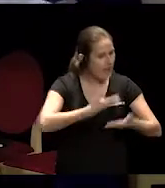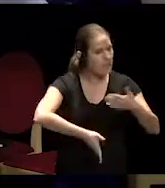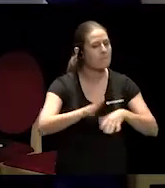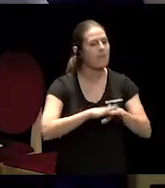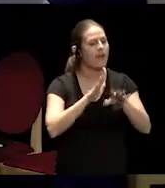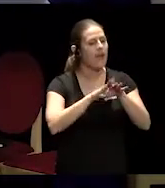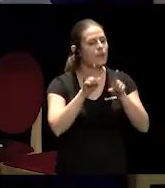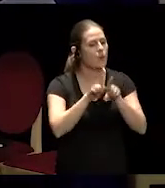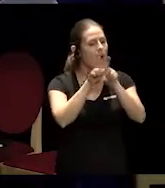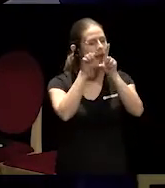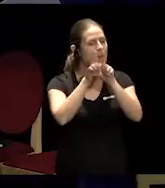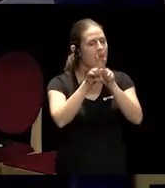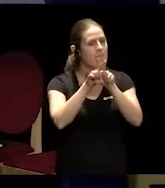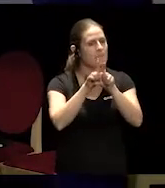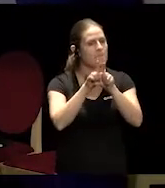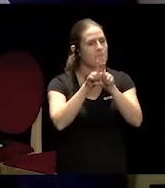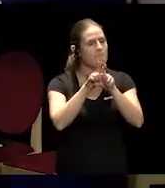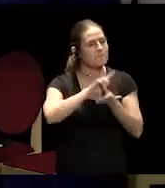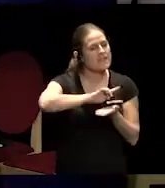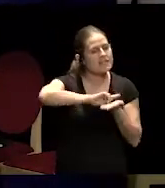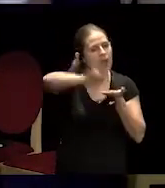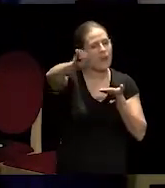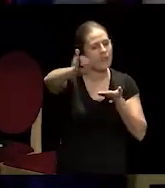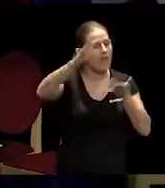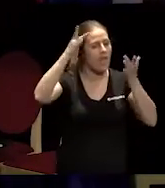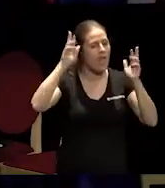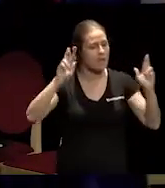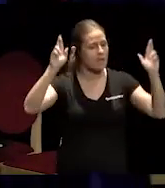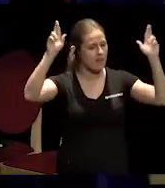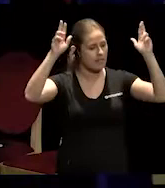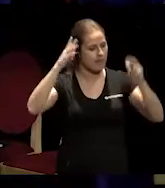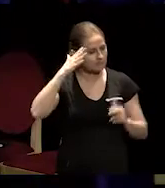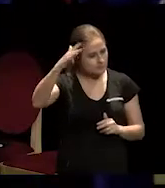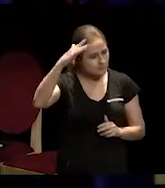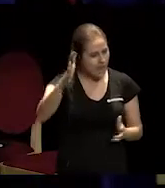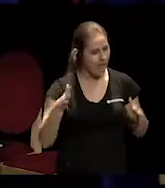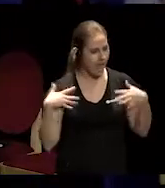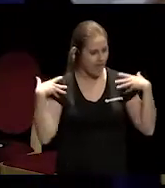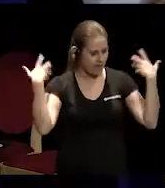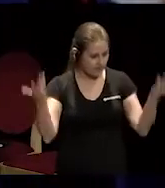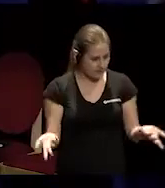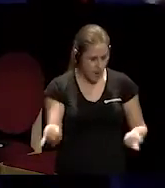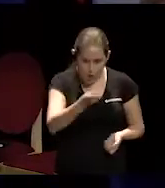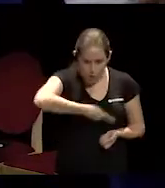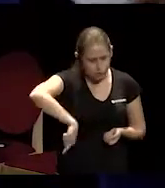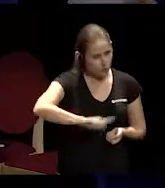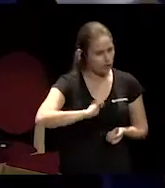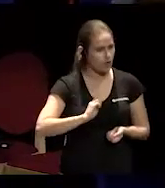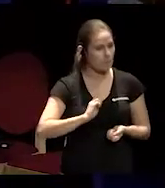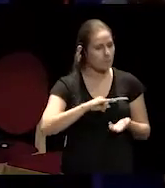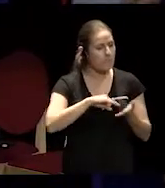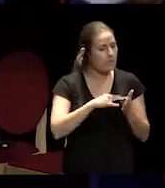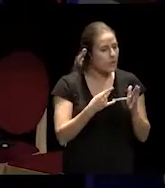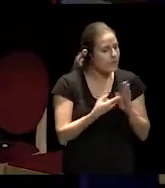mensaje de esperanza, especialmente para los discapacitados. Nosotros encarnamos el proyecto